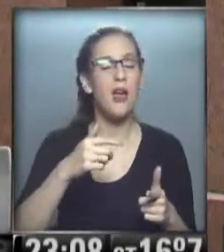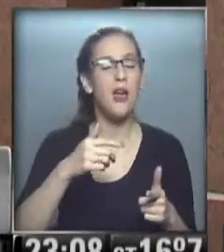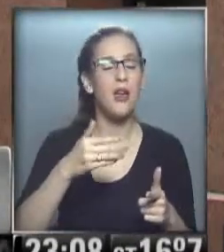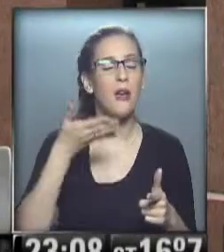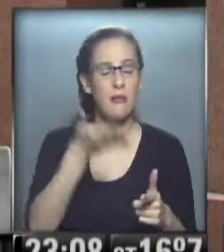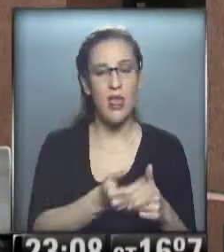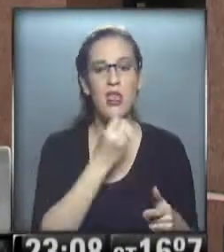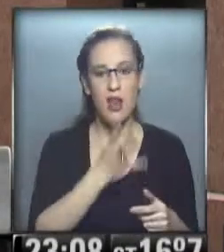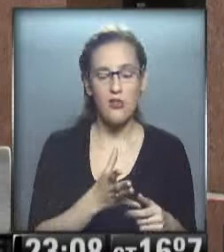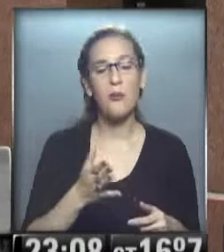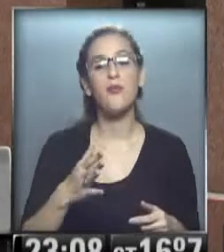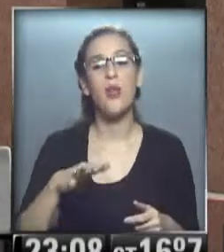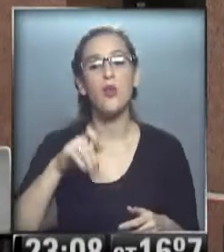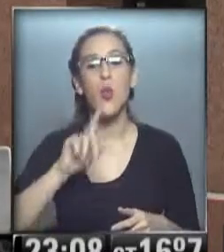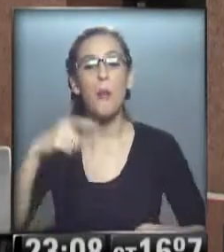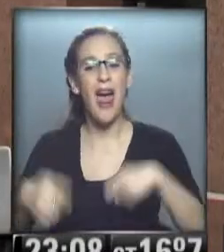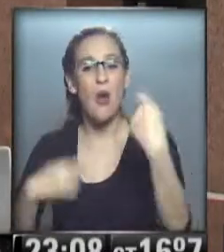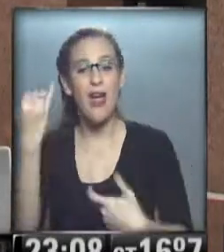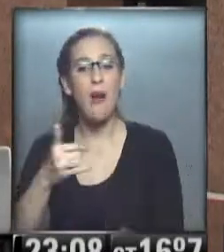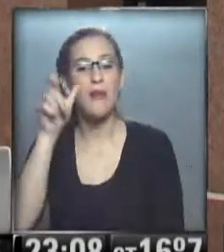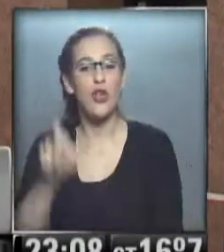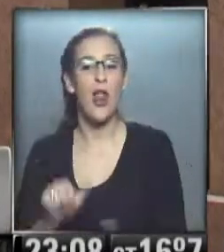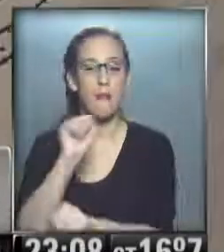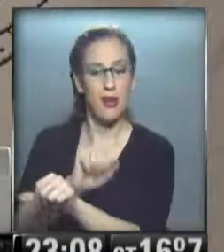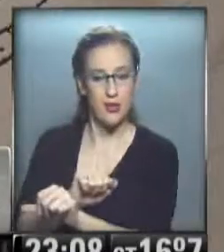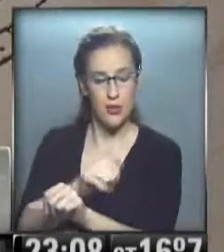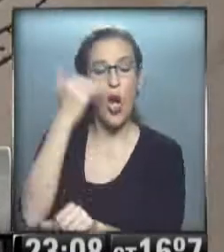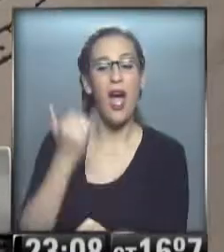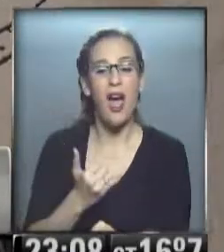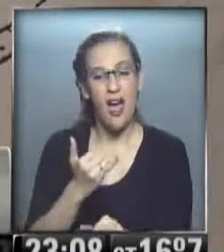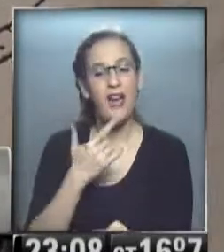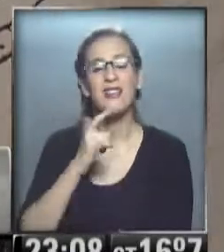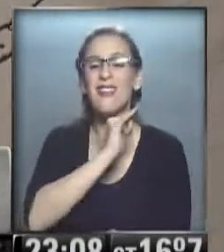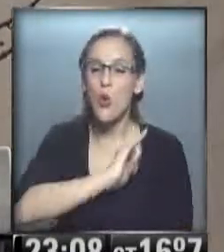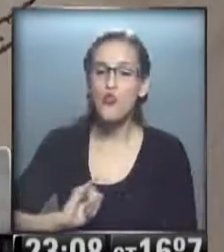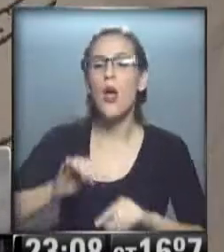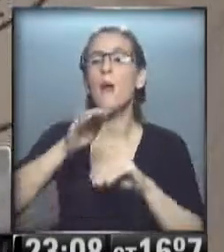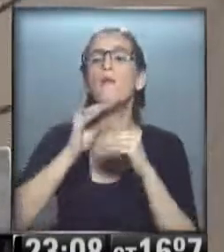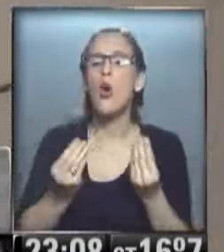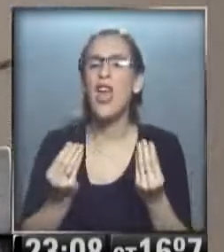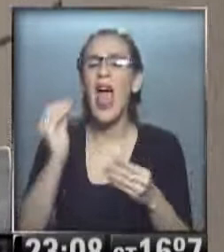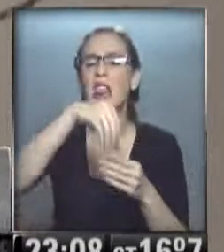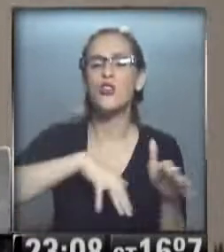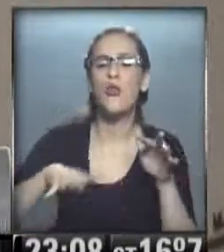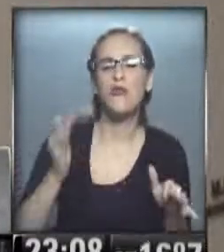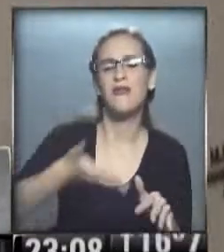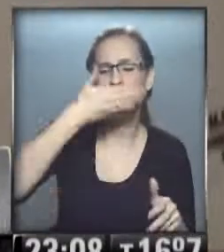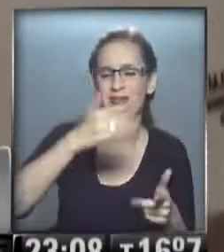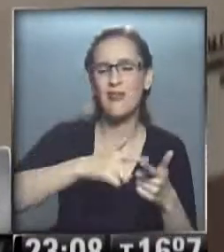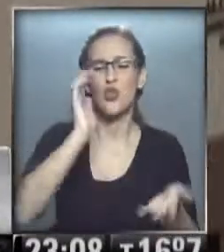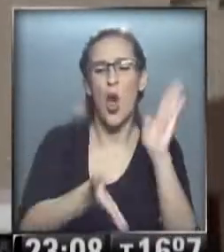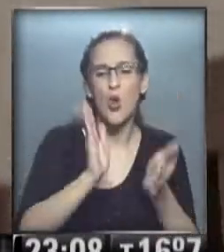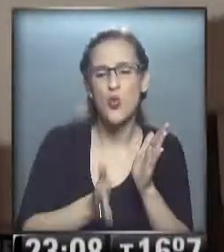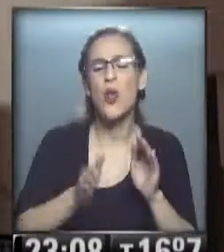Interpol en Paraguay y aguarda su extradición a la Argentina. Está imputado por su participación en secuestros, torturas y homicidios durante